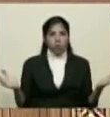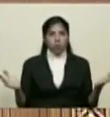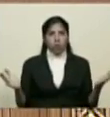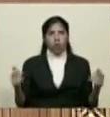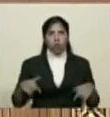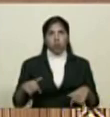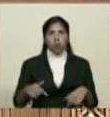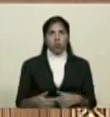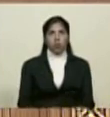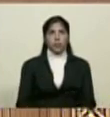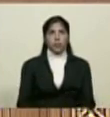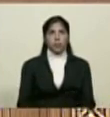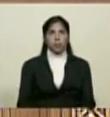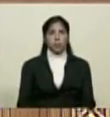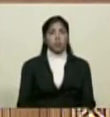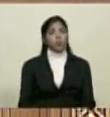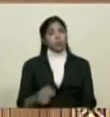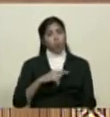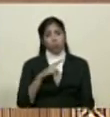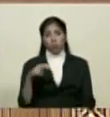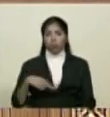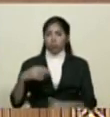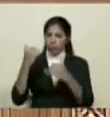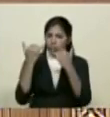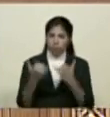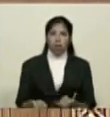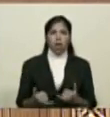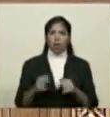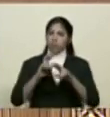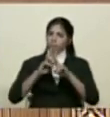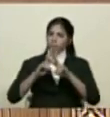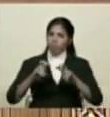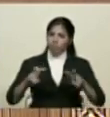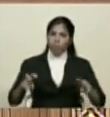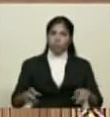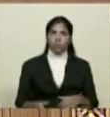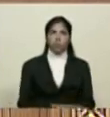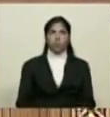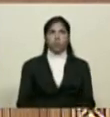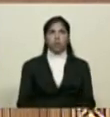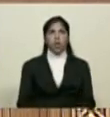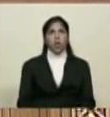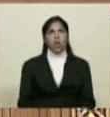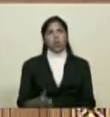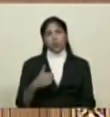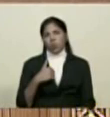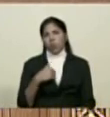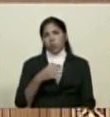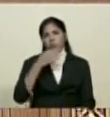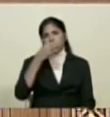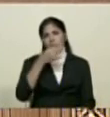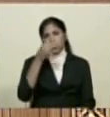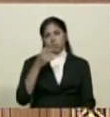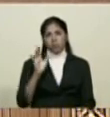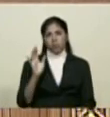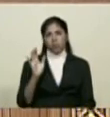estamos empezando ya las primeras pesquisas. Voy a decir algunas cosas que hemos